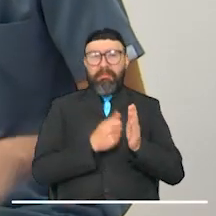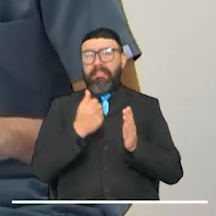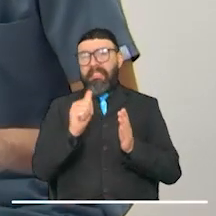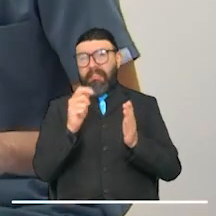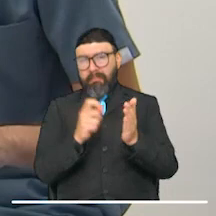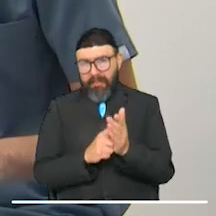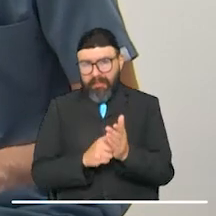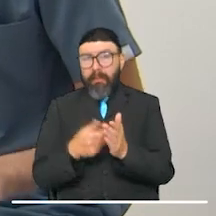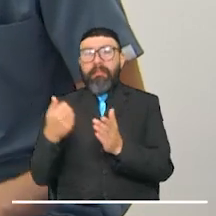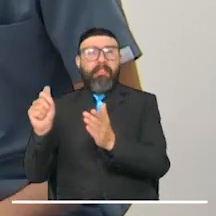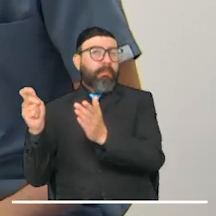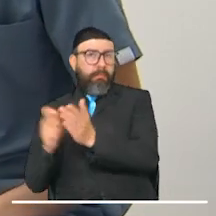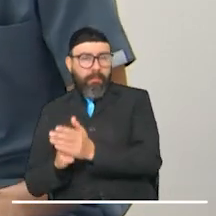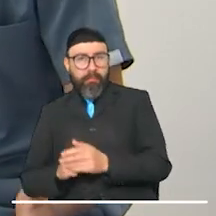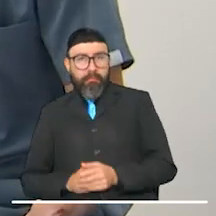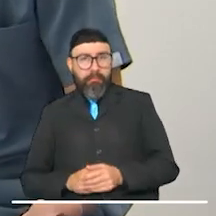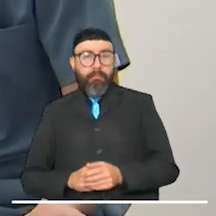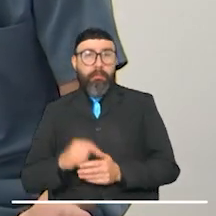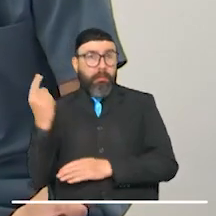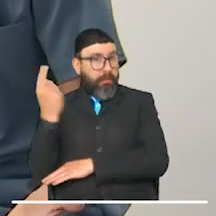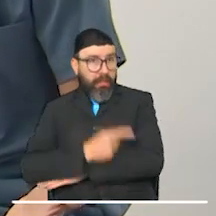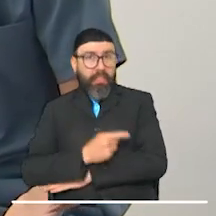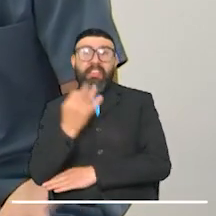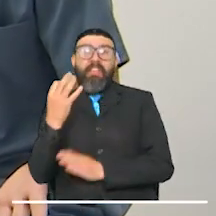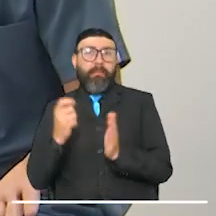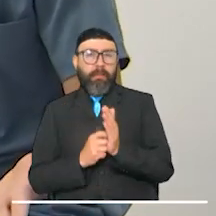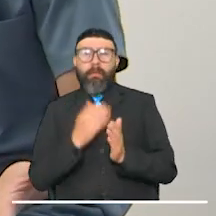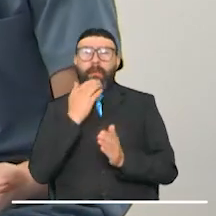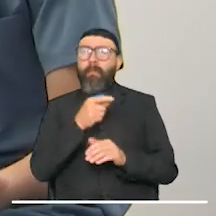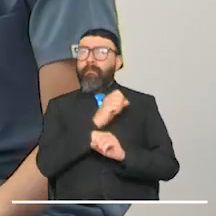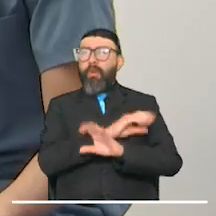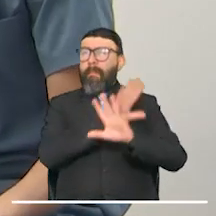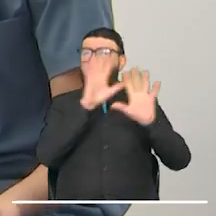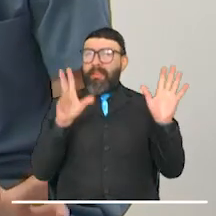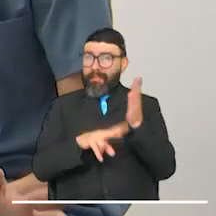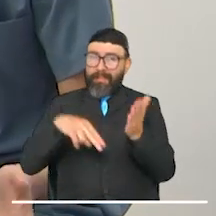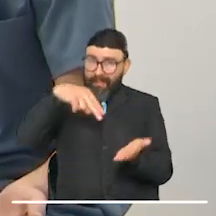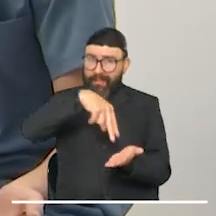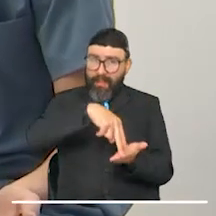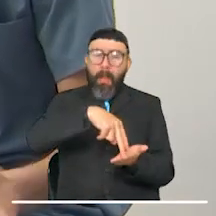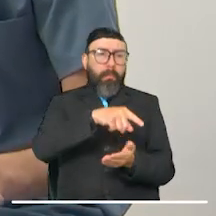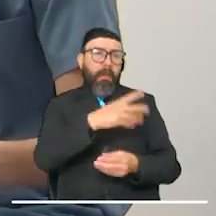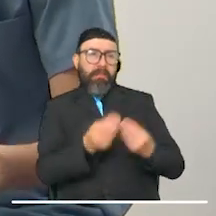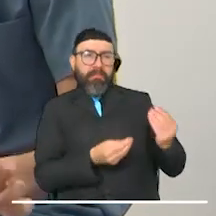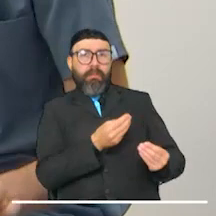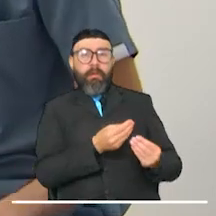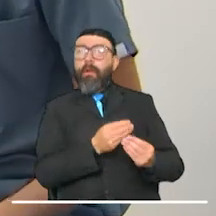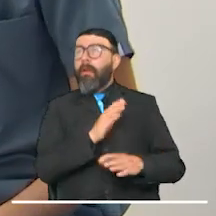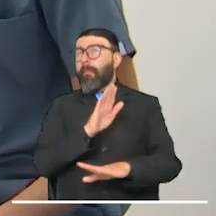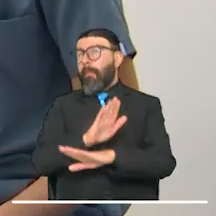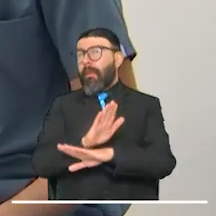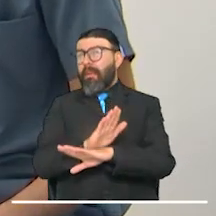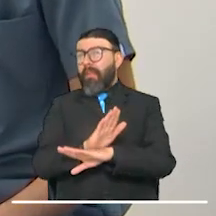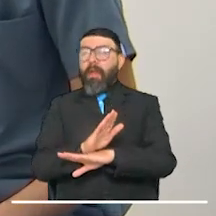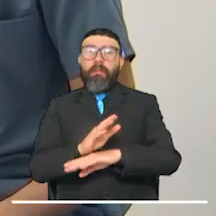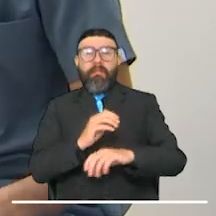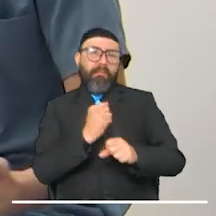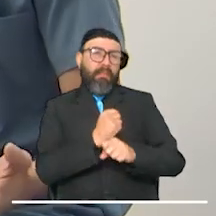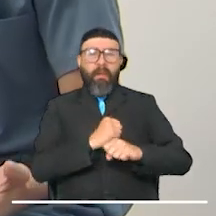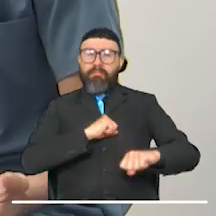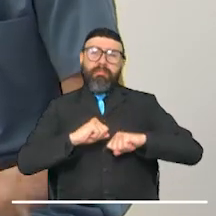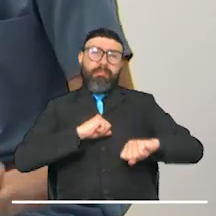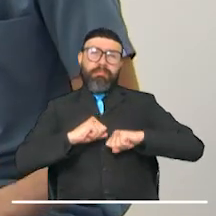y lo pueden realizar tres veces al día por la mañana cuando se levantan en la tardecita cuando están en el trabajo